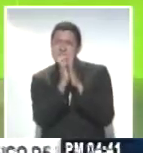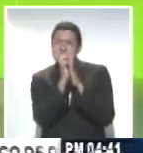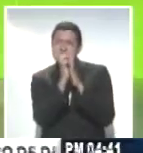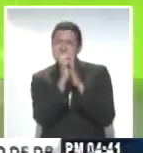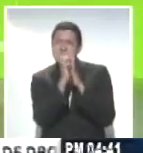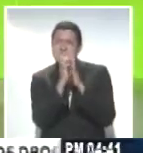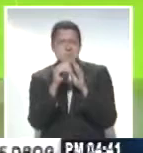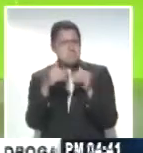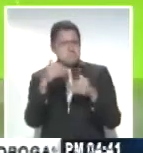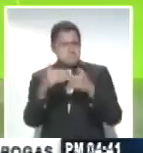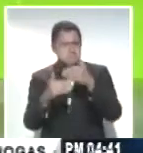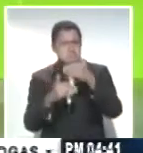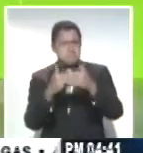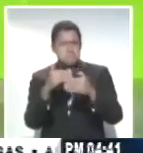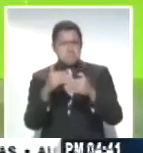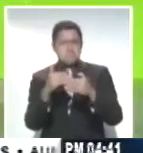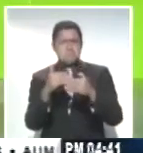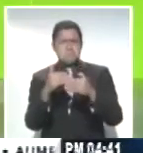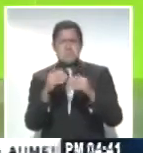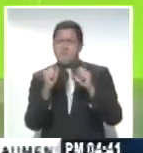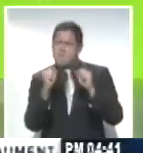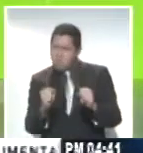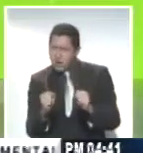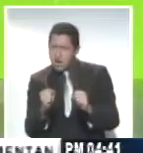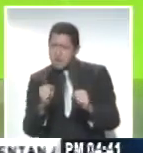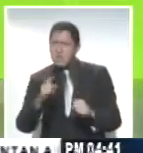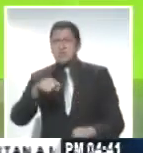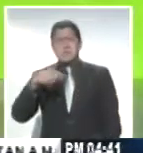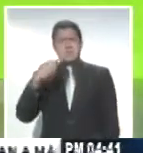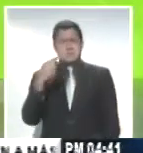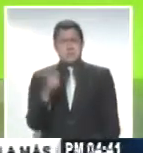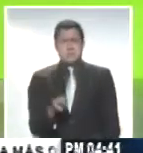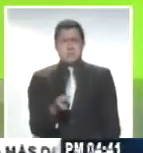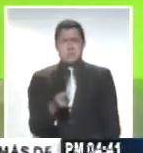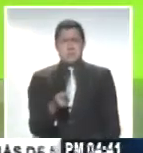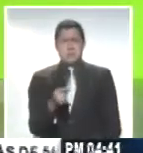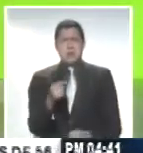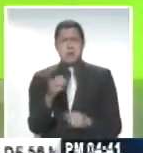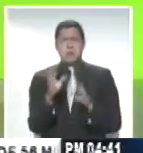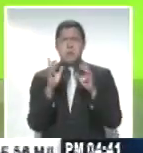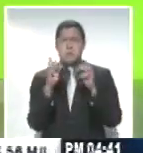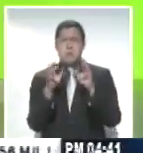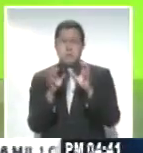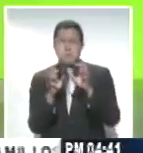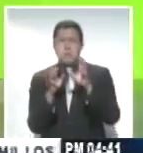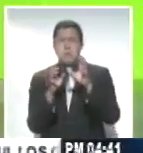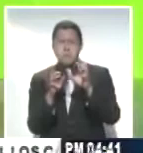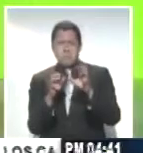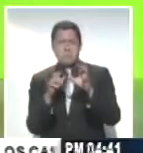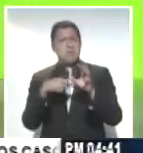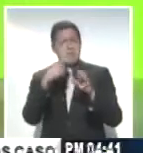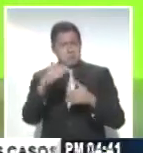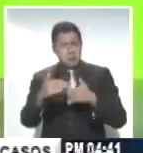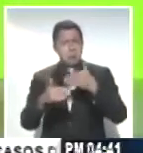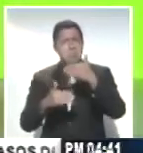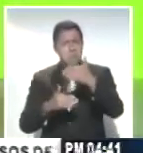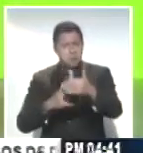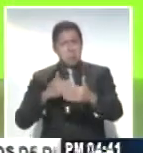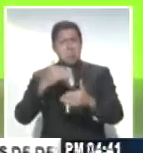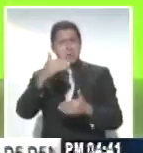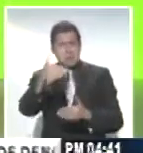al principio comienza de una forma aguda, con unos leves movimientos, y esto a medida que va